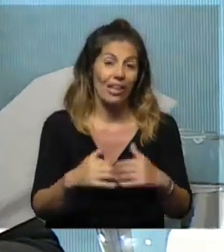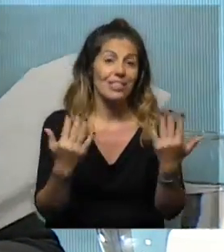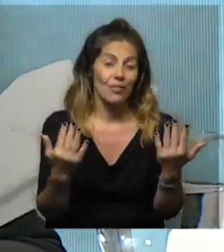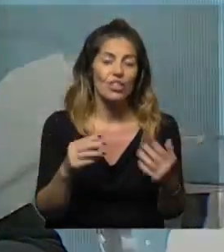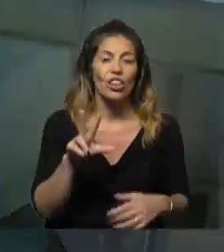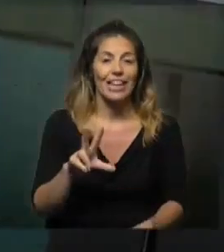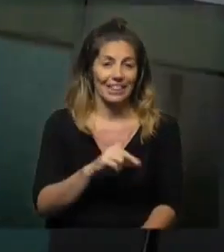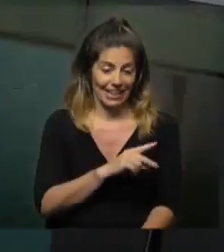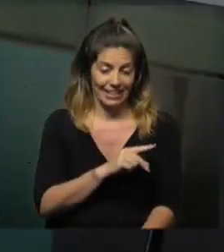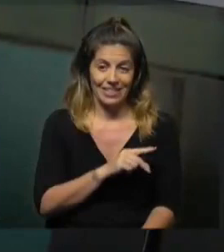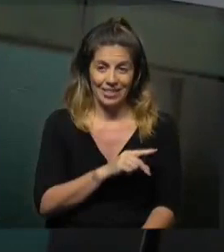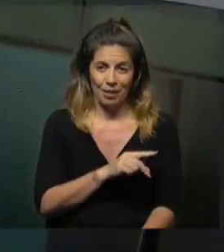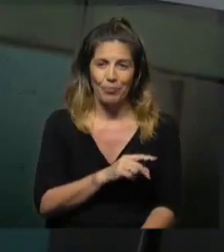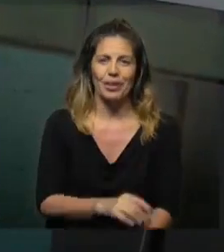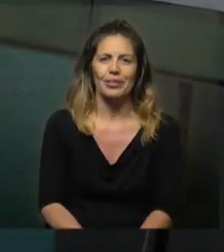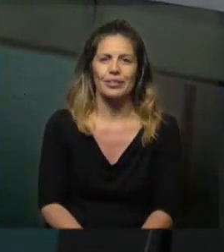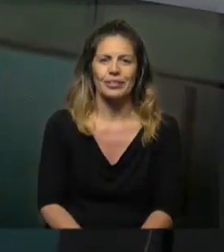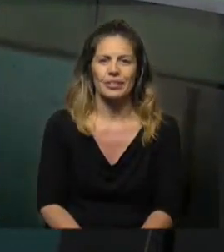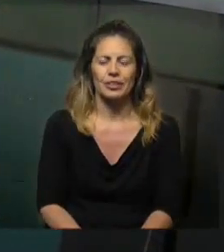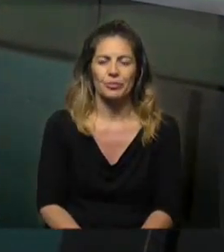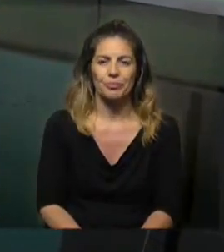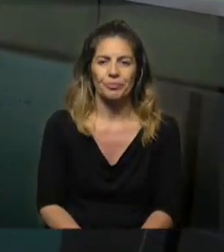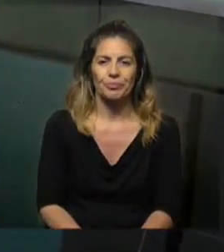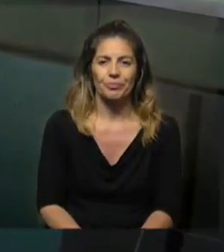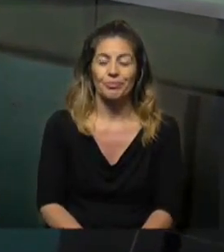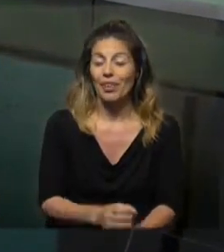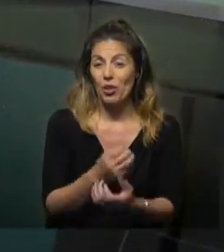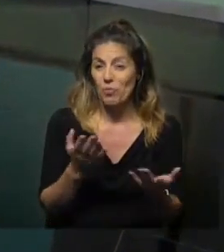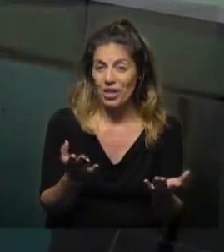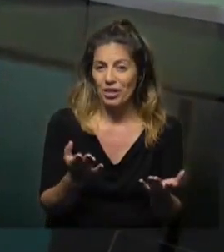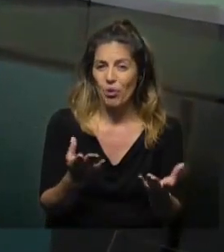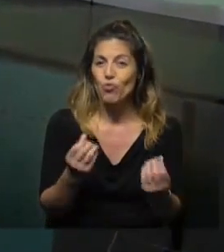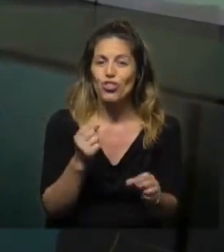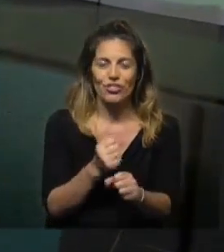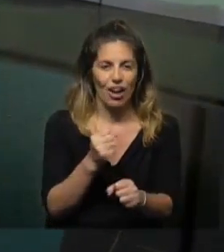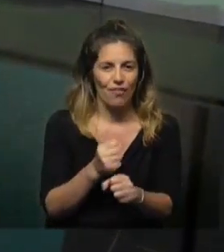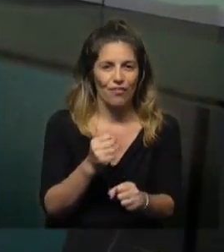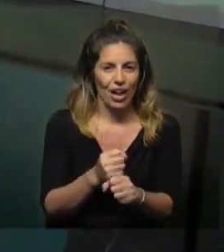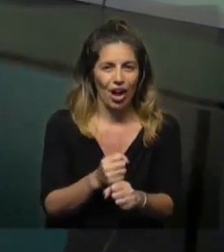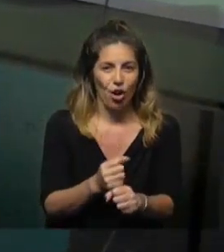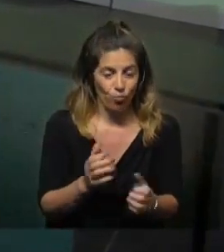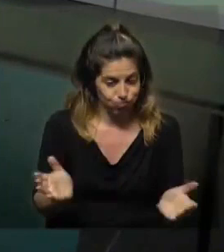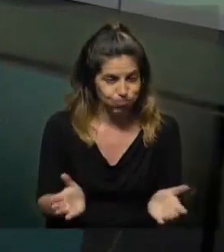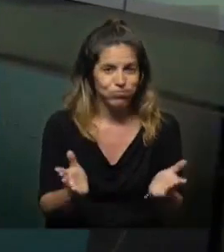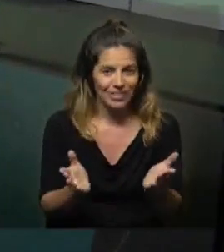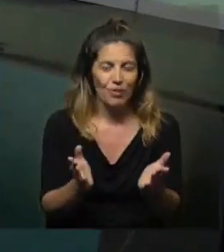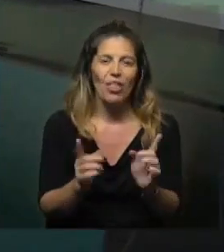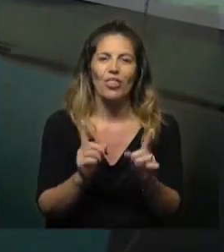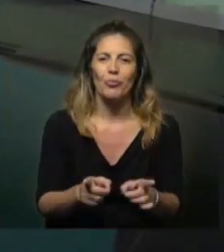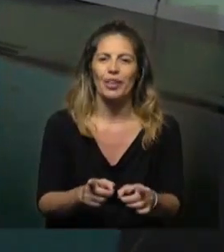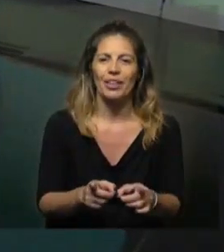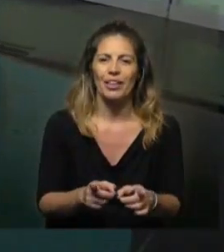del tres de diciembre como decía Noelia y bueno con mucho trabajo muy muy motivados un poco